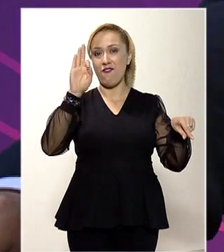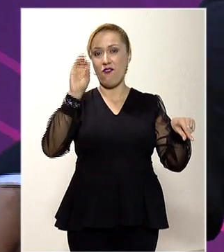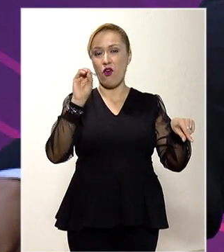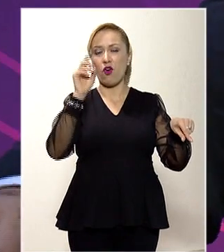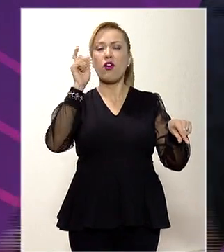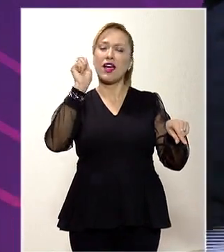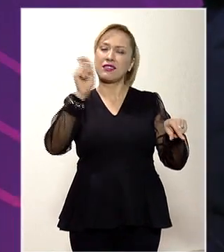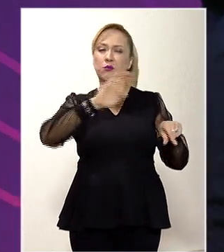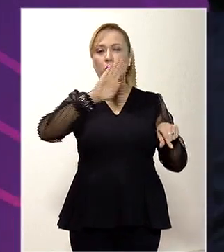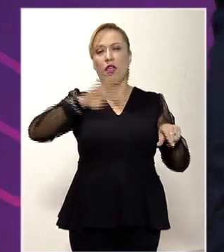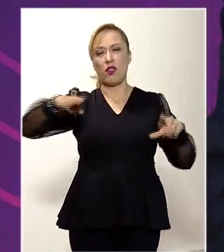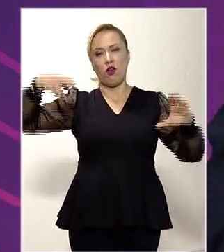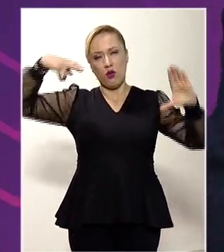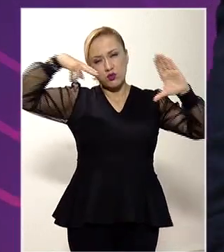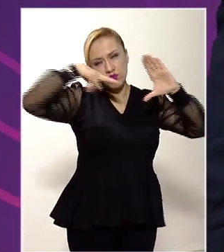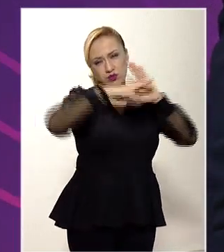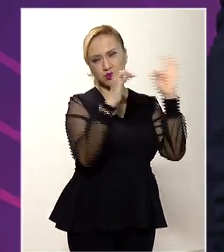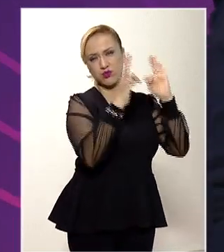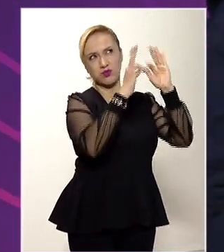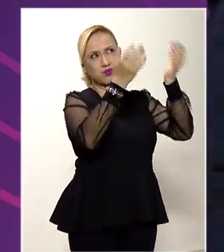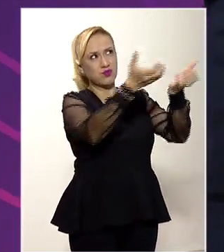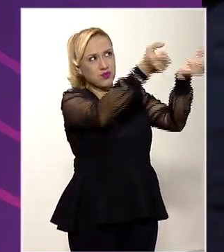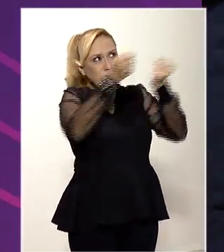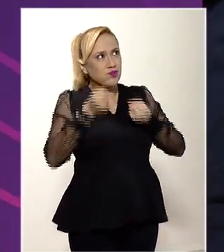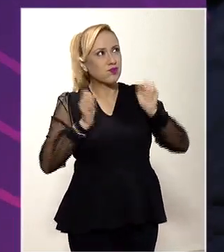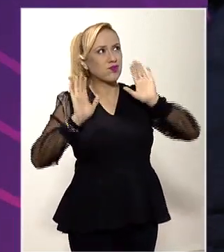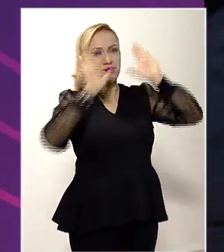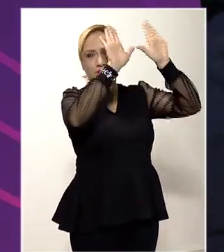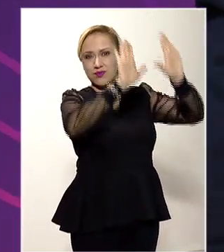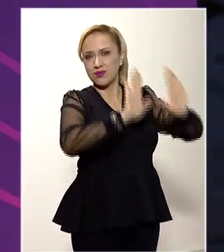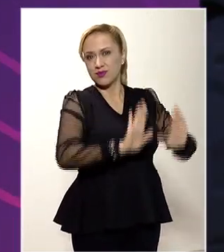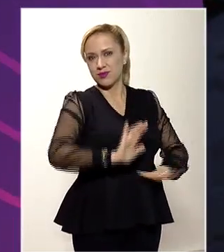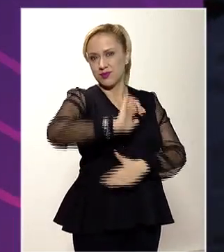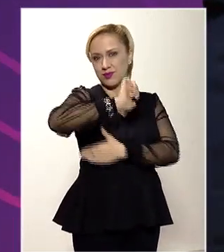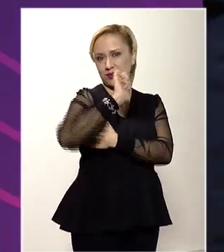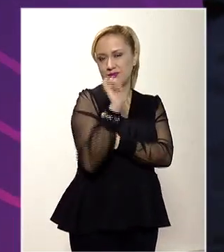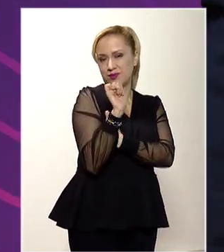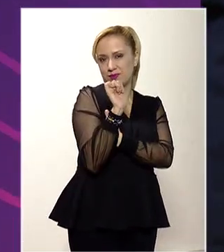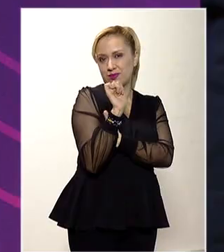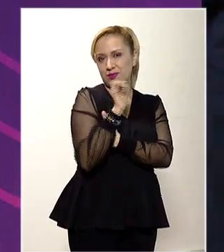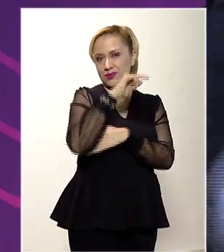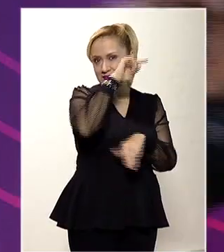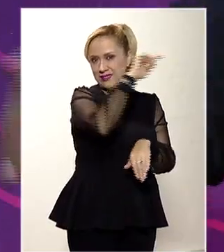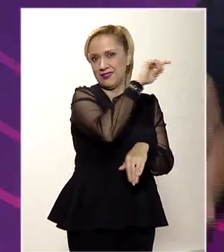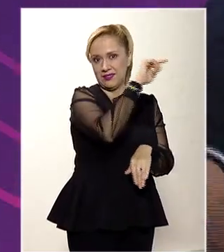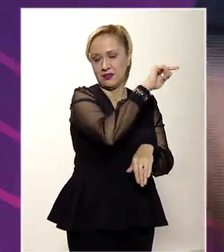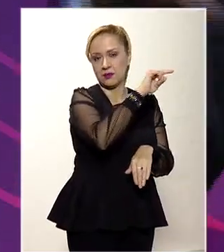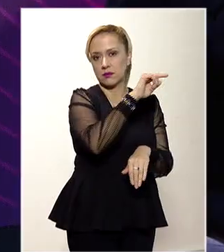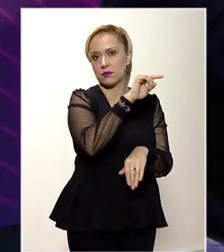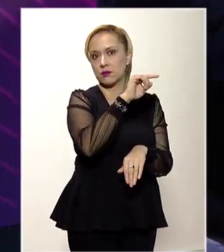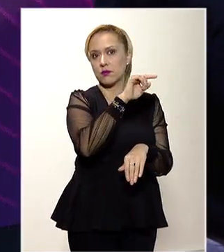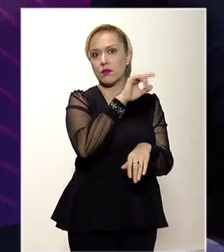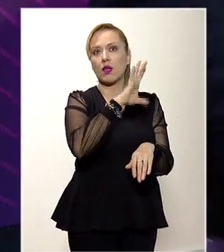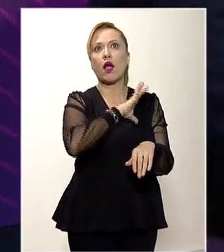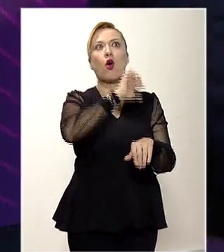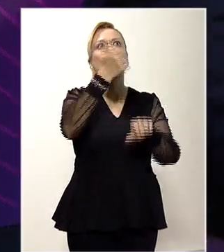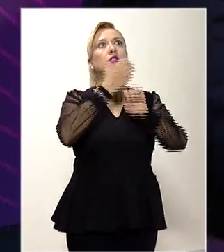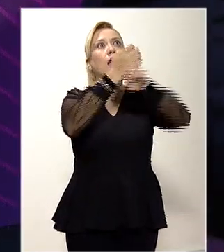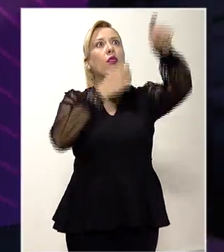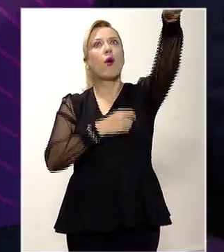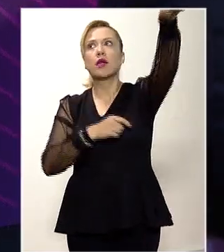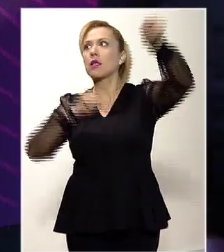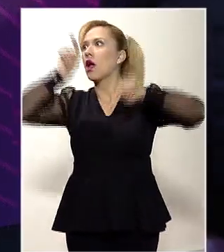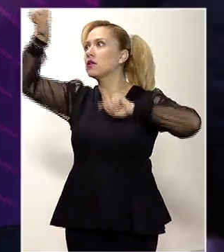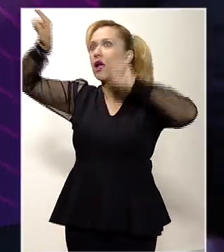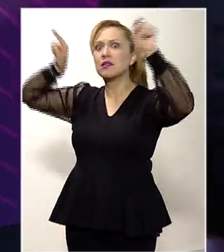CEMEFO de otro lugar tiene un cuerpo que, o sea, Claro que se está o buscando. digamos, de un ministerio público de un lugar sepa que el CEMEFO de otro estado lo tiene. Tiene un cuerpo.